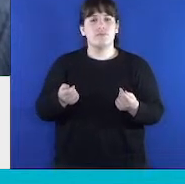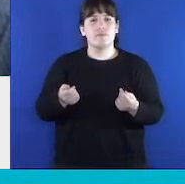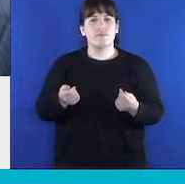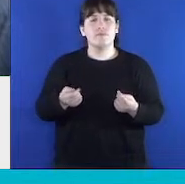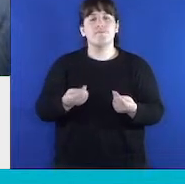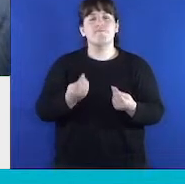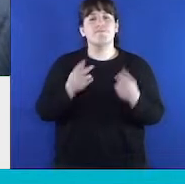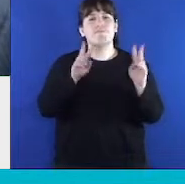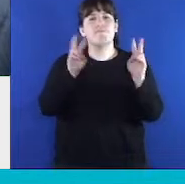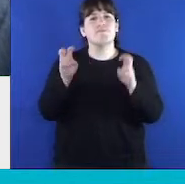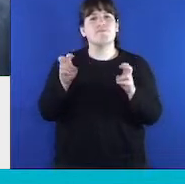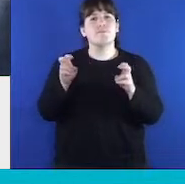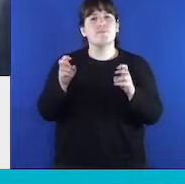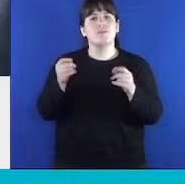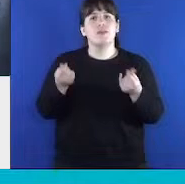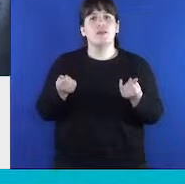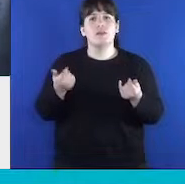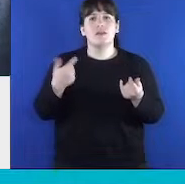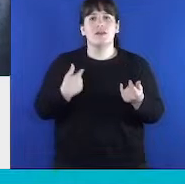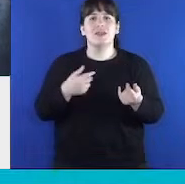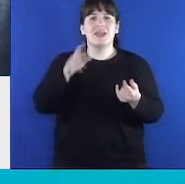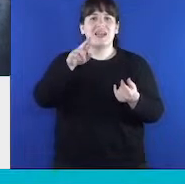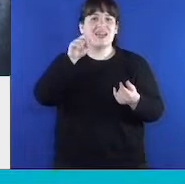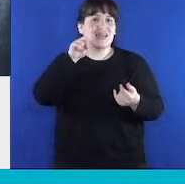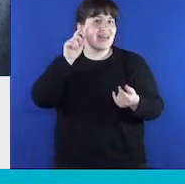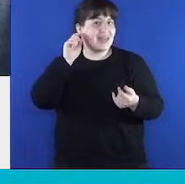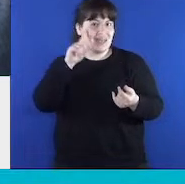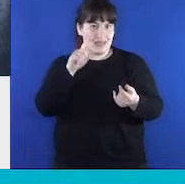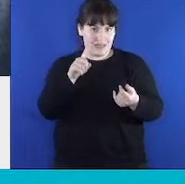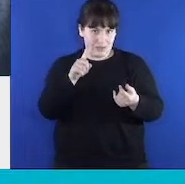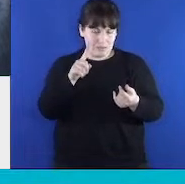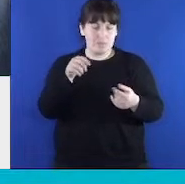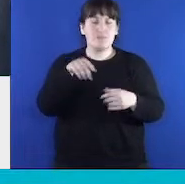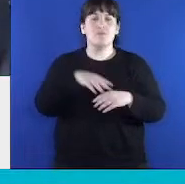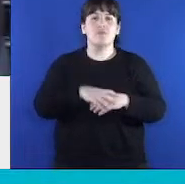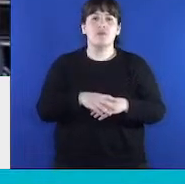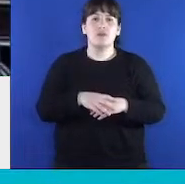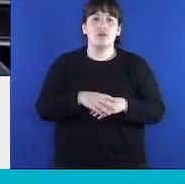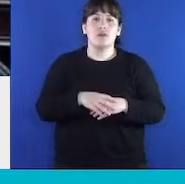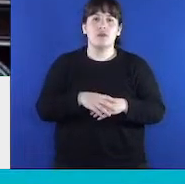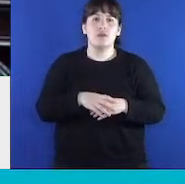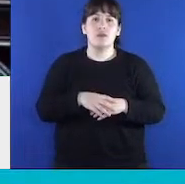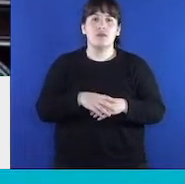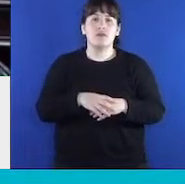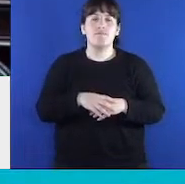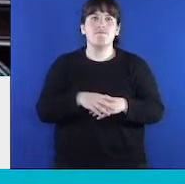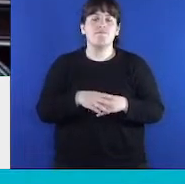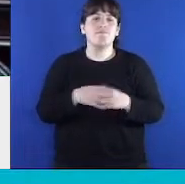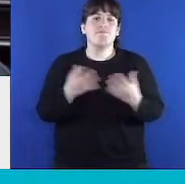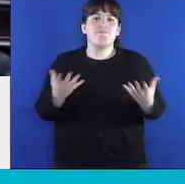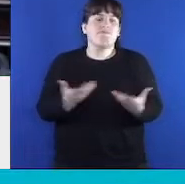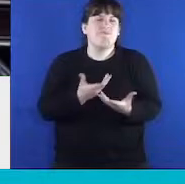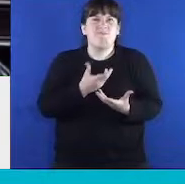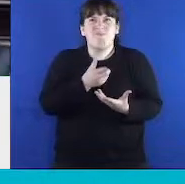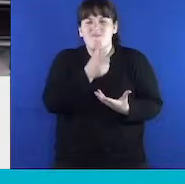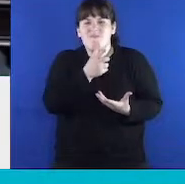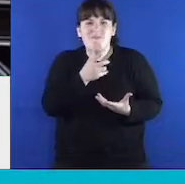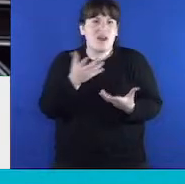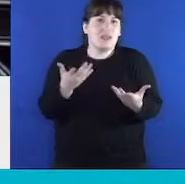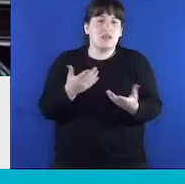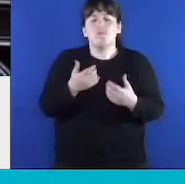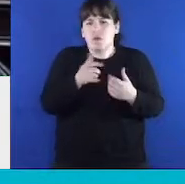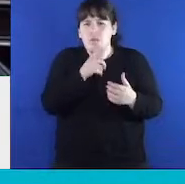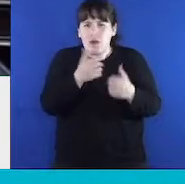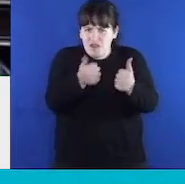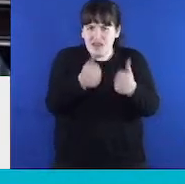del RIGI, que lo que no me parece bien, me parece que está bien que discutamos el RIGI, me parece que está bien que cada uno tome